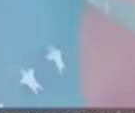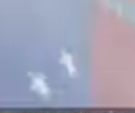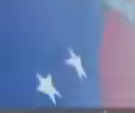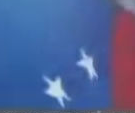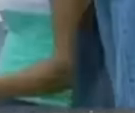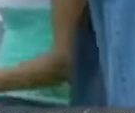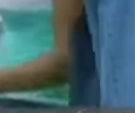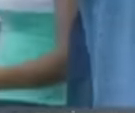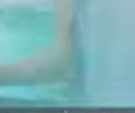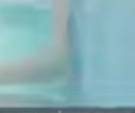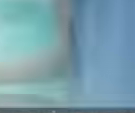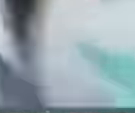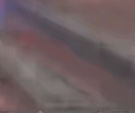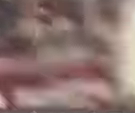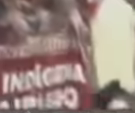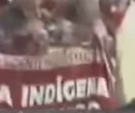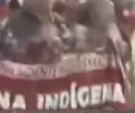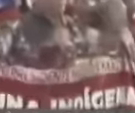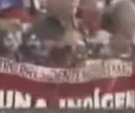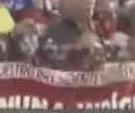2030 y más allá.